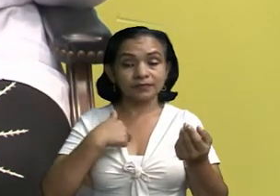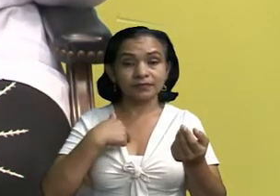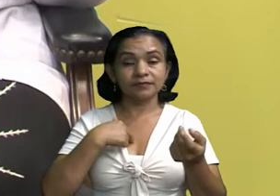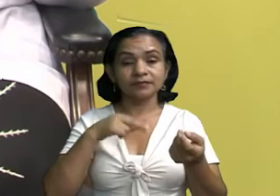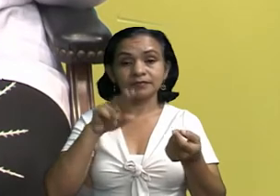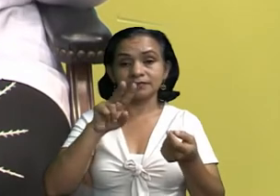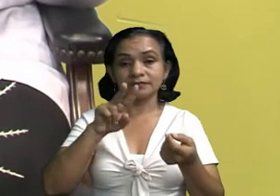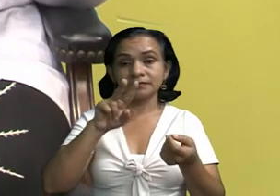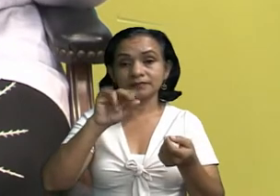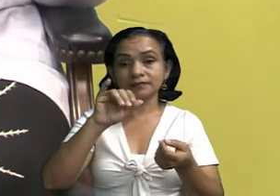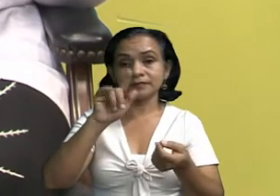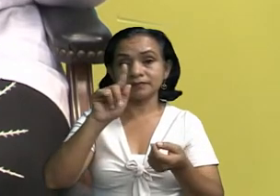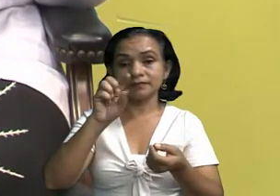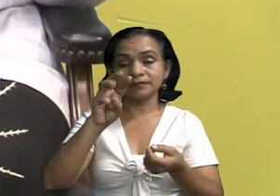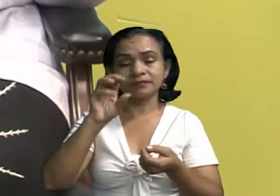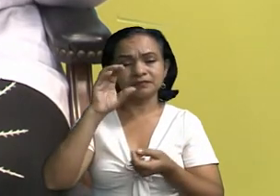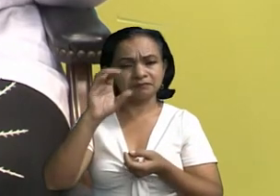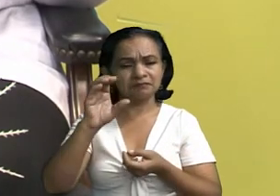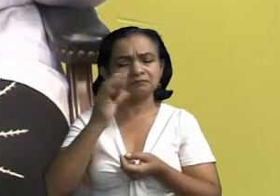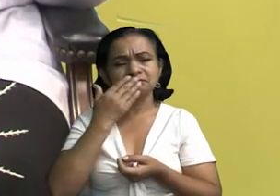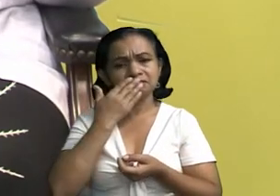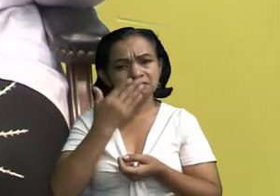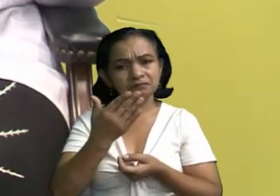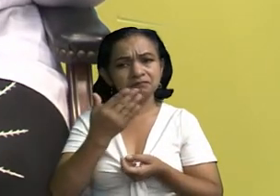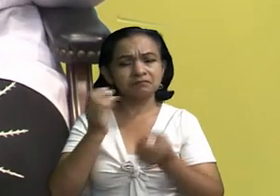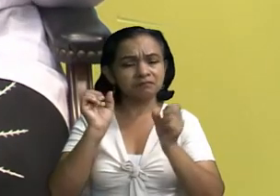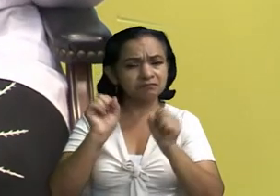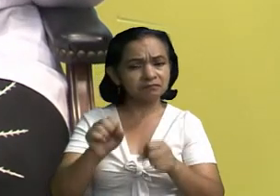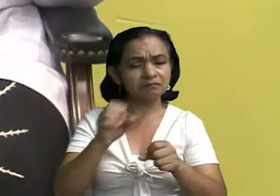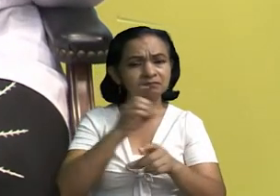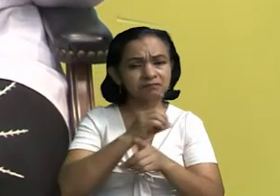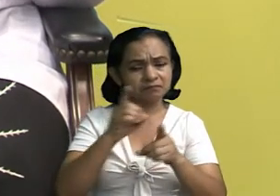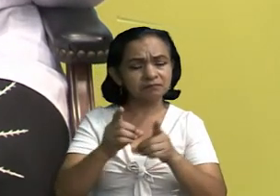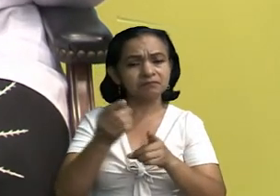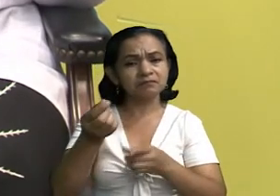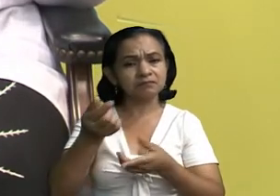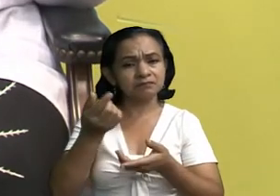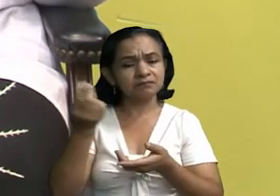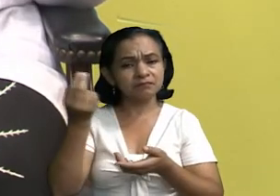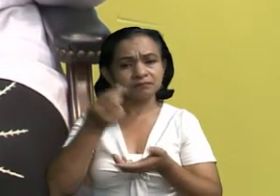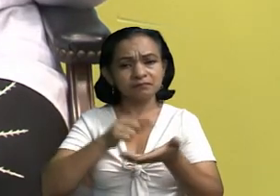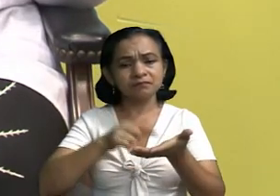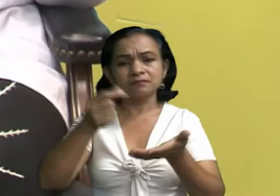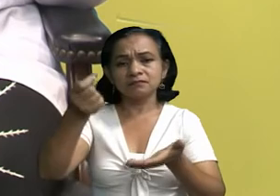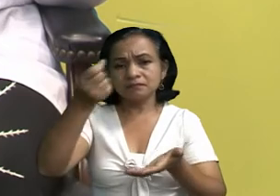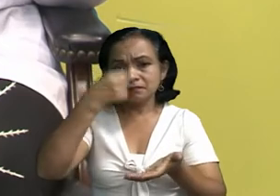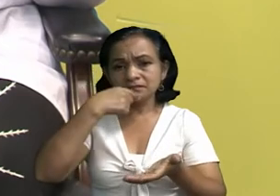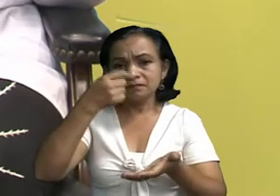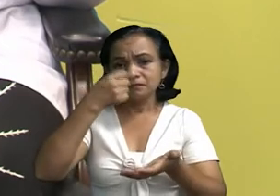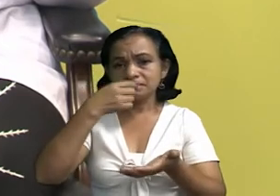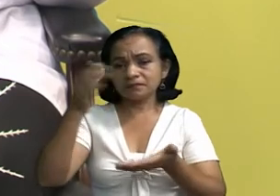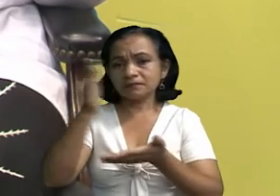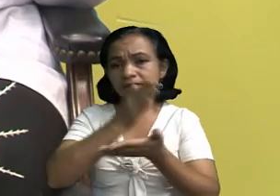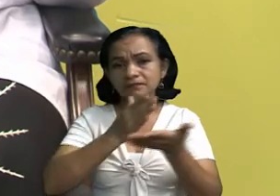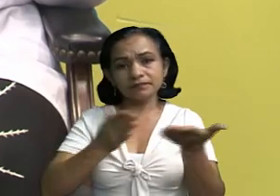C sí es recomendable, sí se debe de usar cuando, por ejemplo, nosotros tenemos